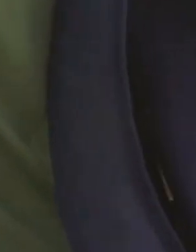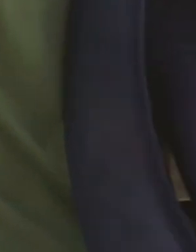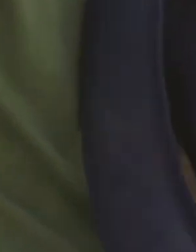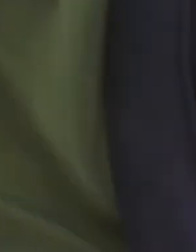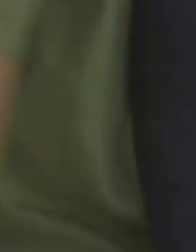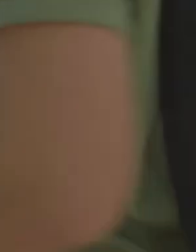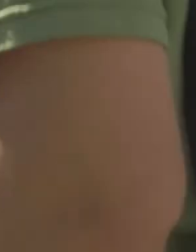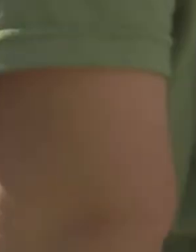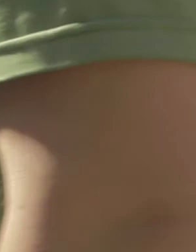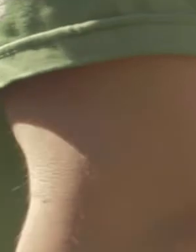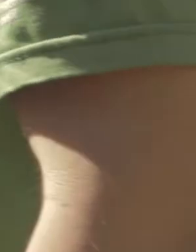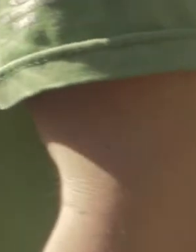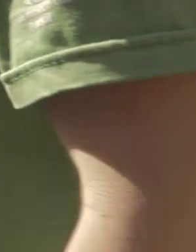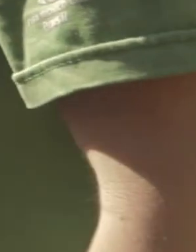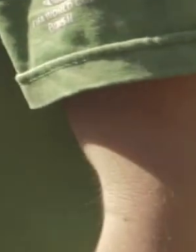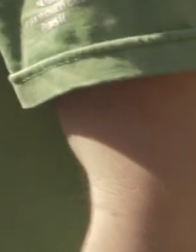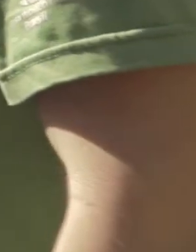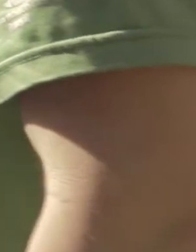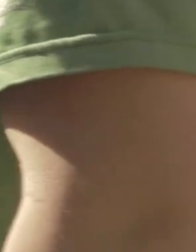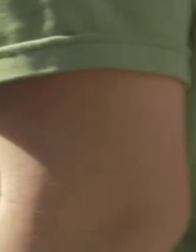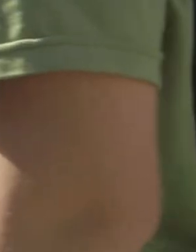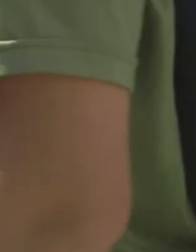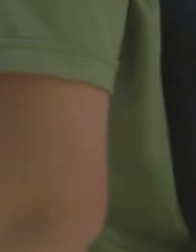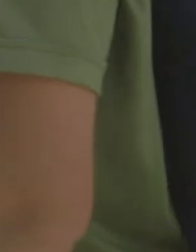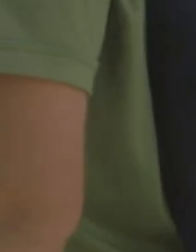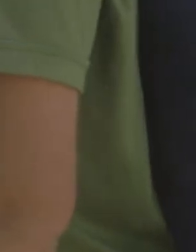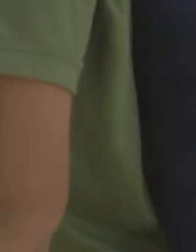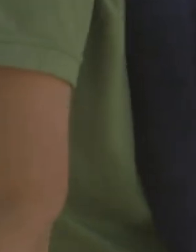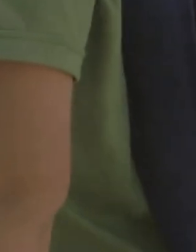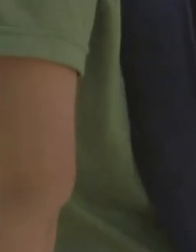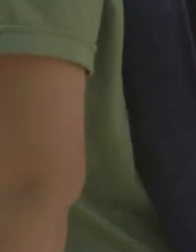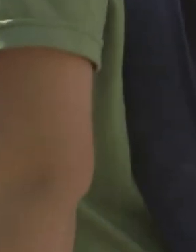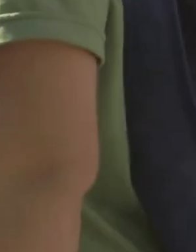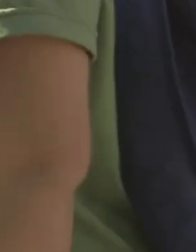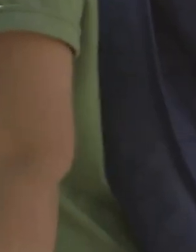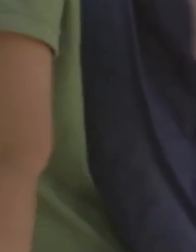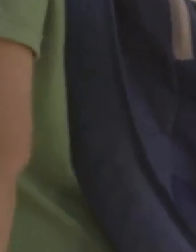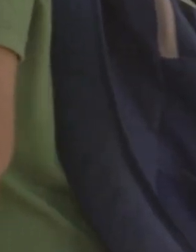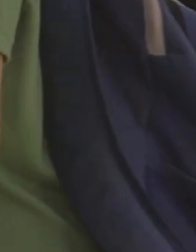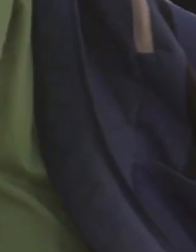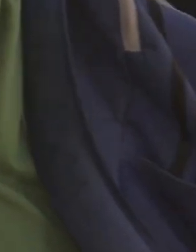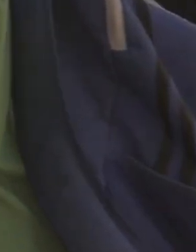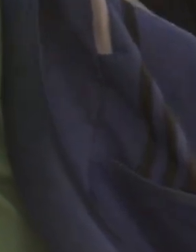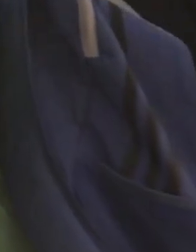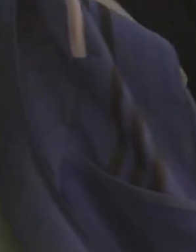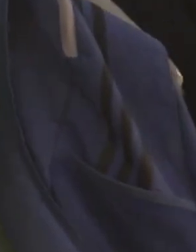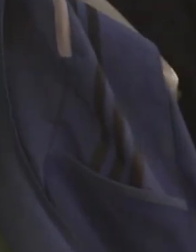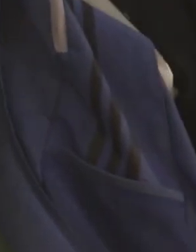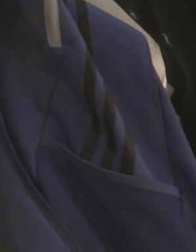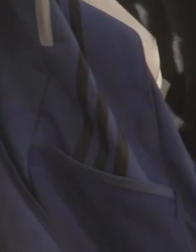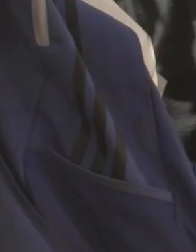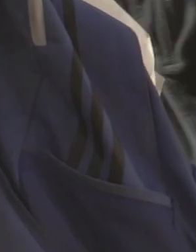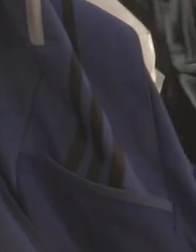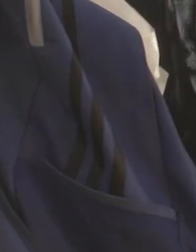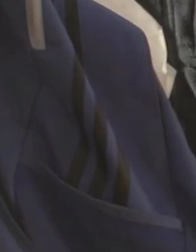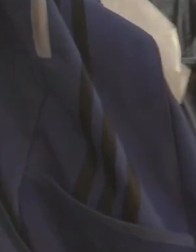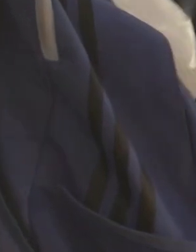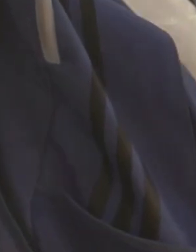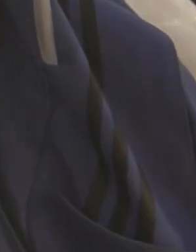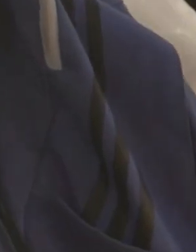Cristian. Sí. Ven. Ya, Peti, que ven pasar. Es que las chiquillas, porque necesitamos que llenen atrás. Como la Romina y la... El Oropé. Es que tengo el